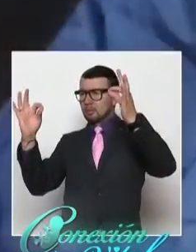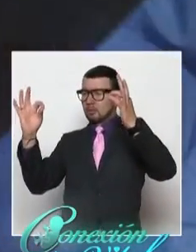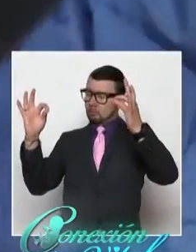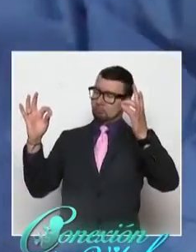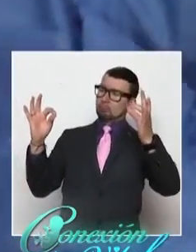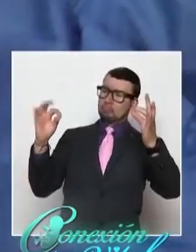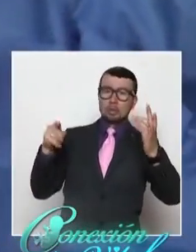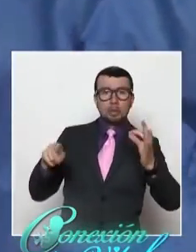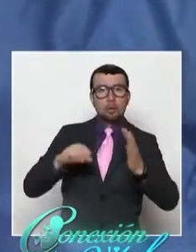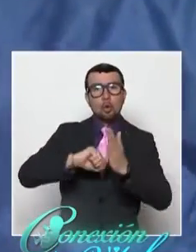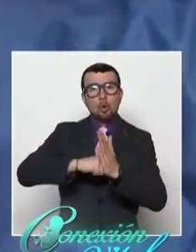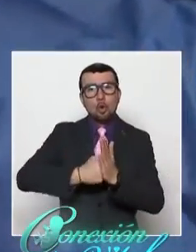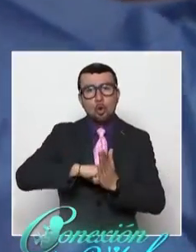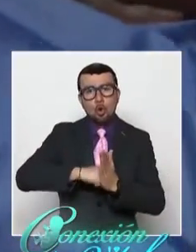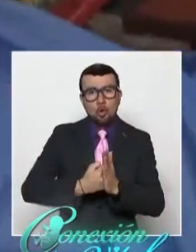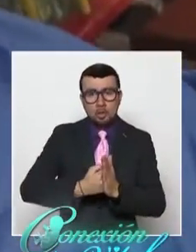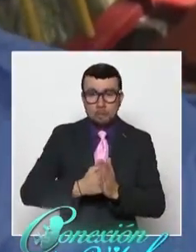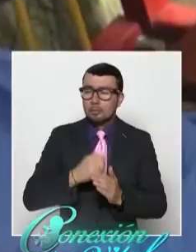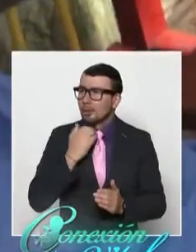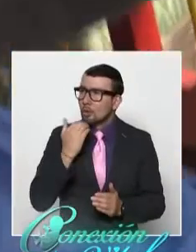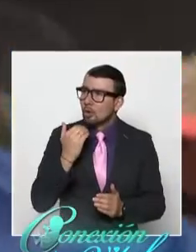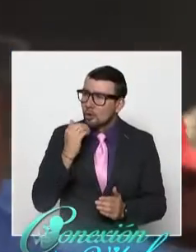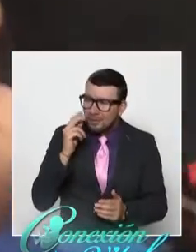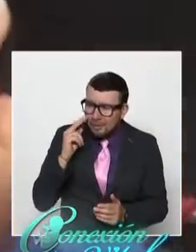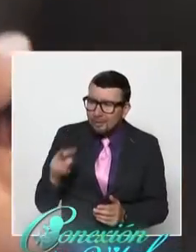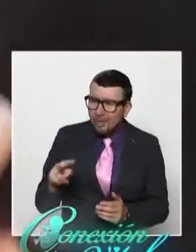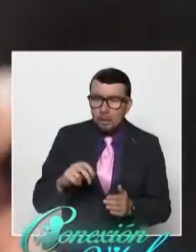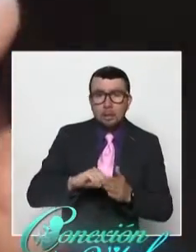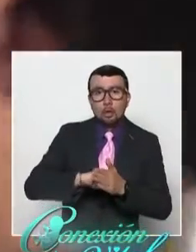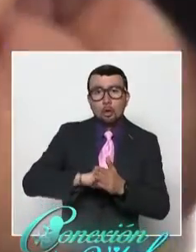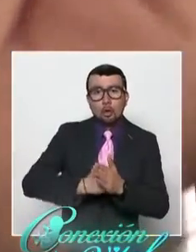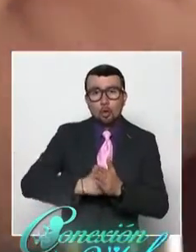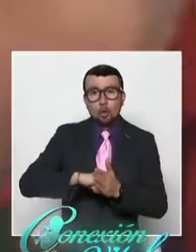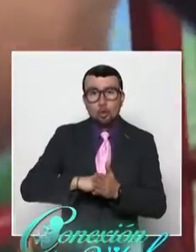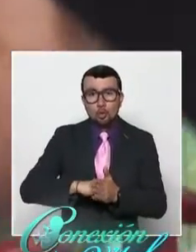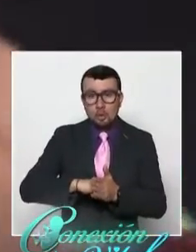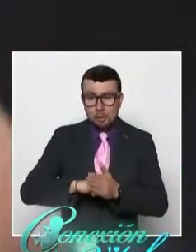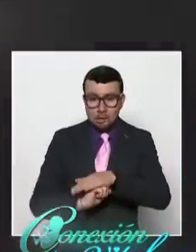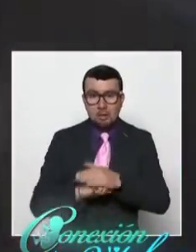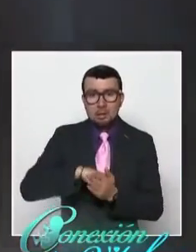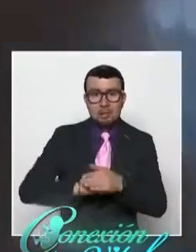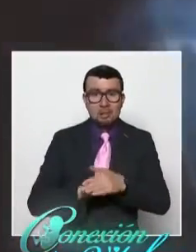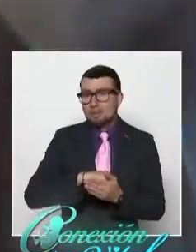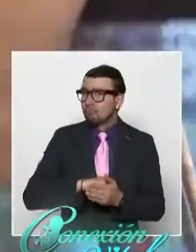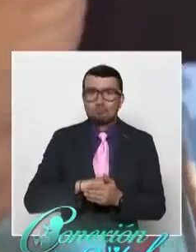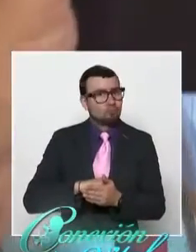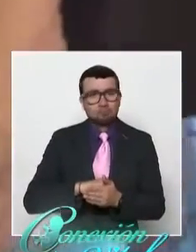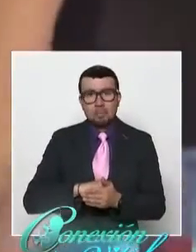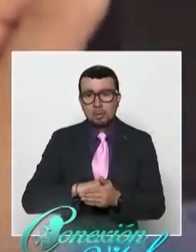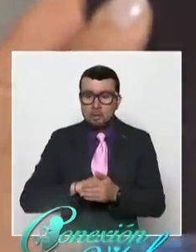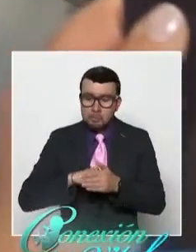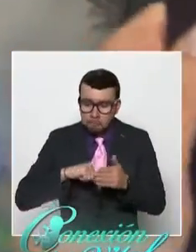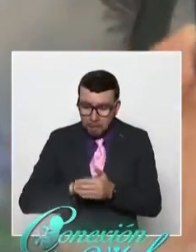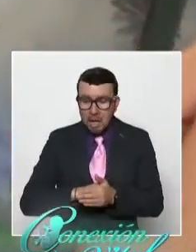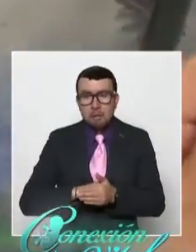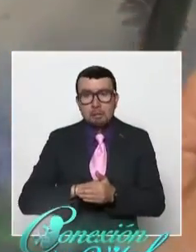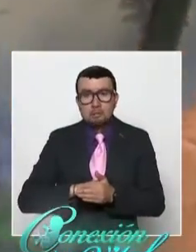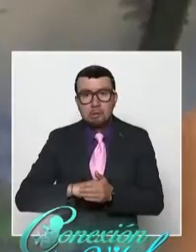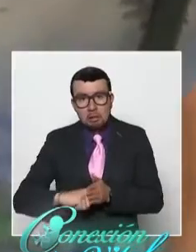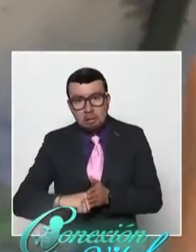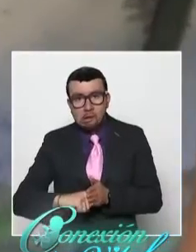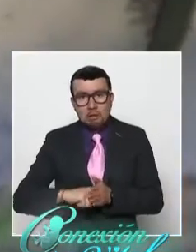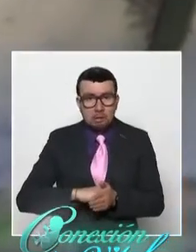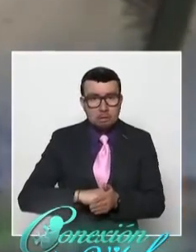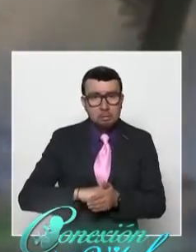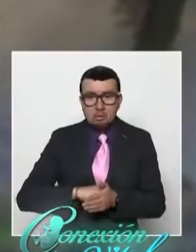rodillas donde la rótula, no sé si se alcance a ver algo, no se desplaza. Miremosla ya, la rótula se quedó pegada y